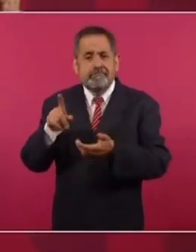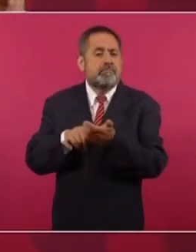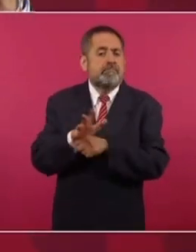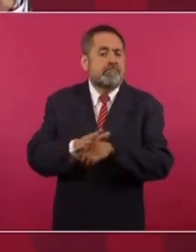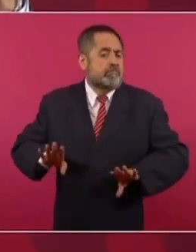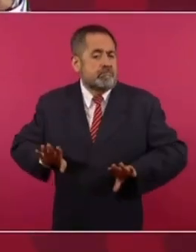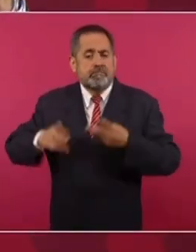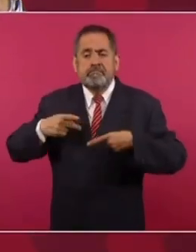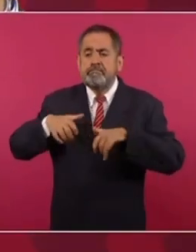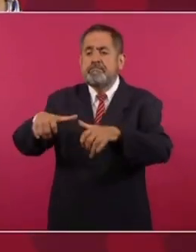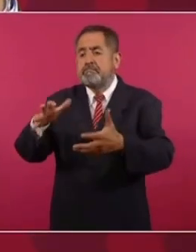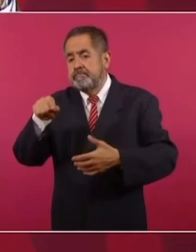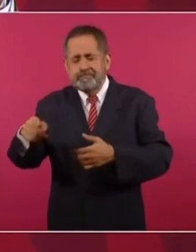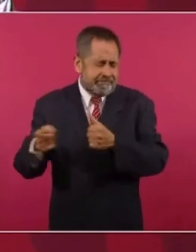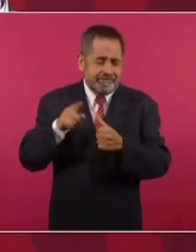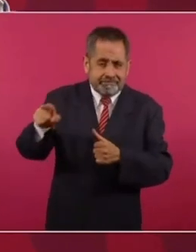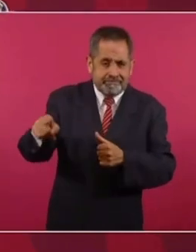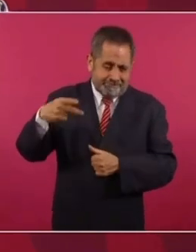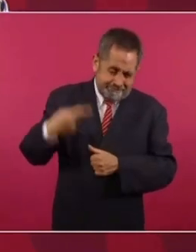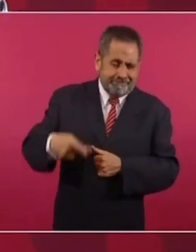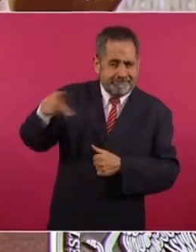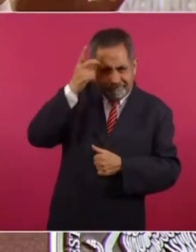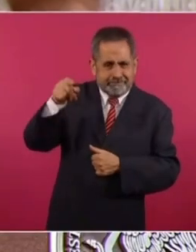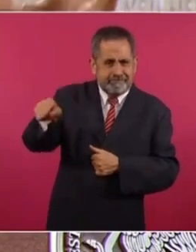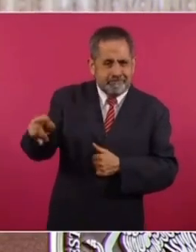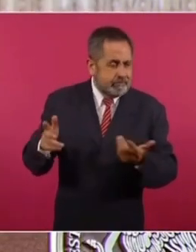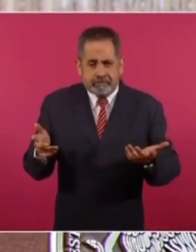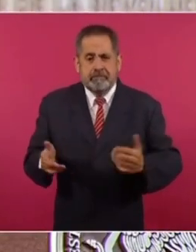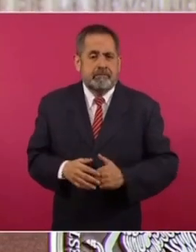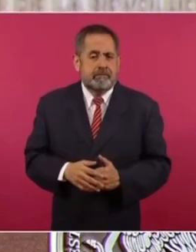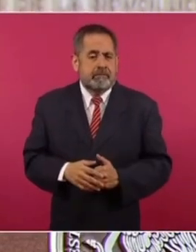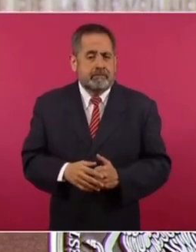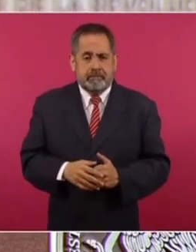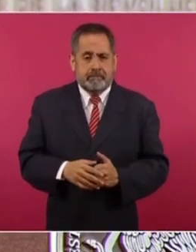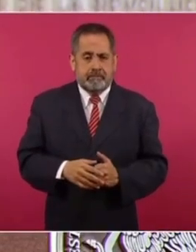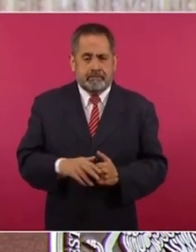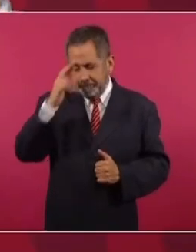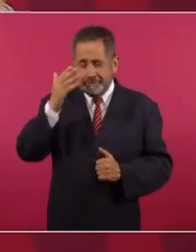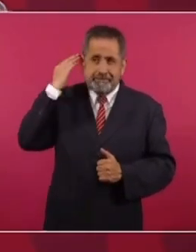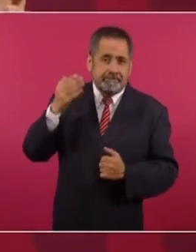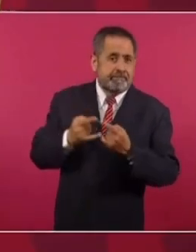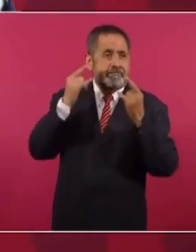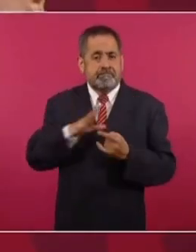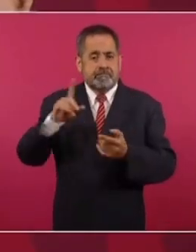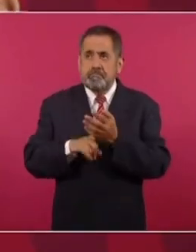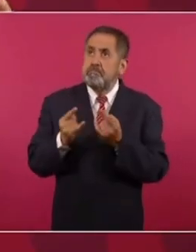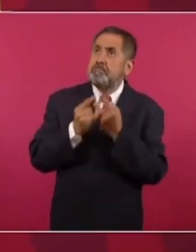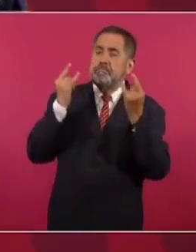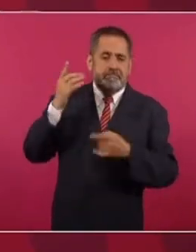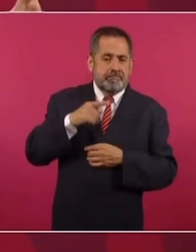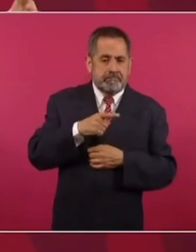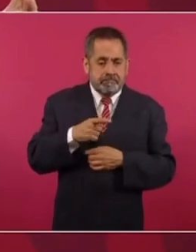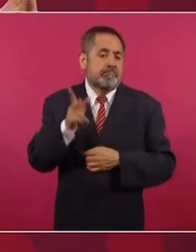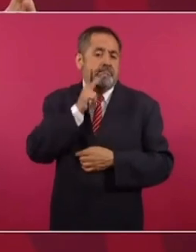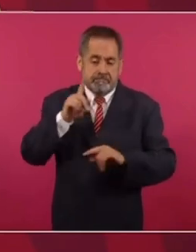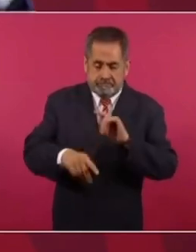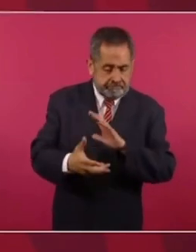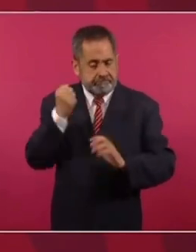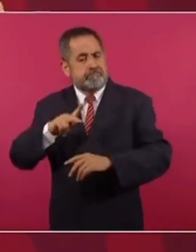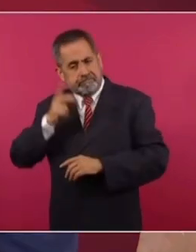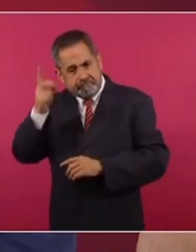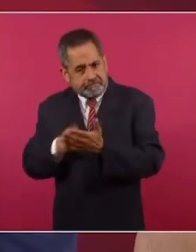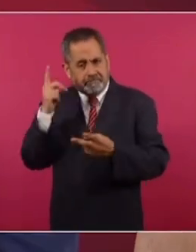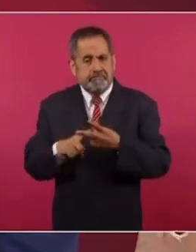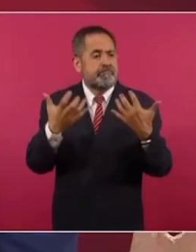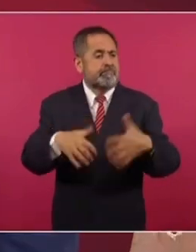intereses de la nación, cuando en momentos estelares en nuestra historia se recuperó el petróleo, se